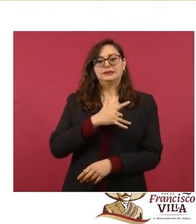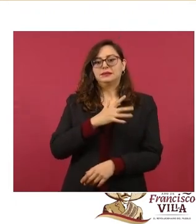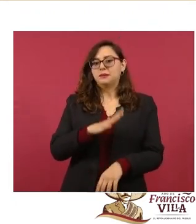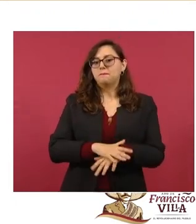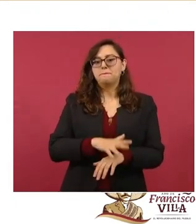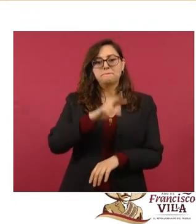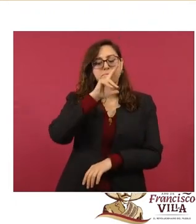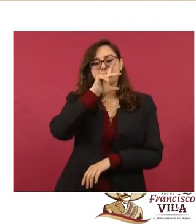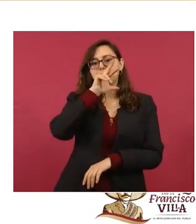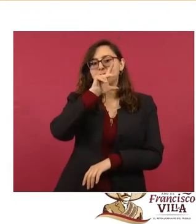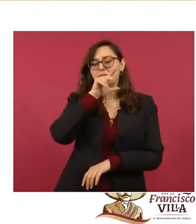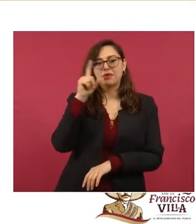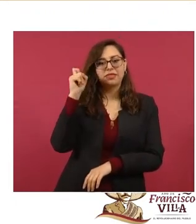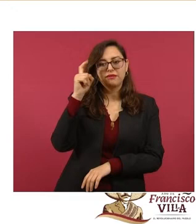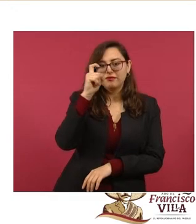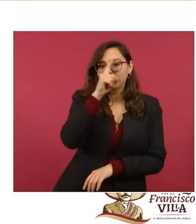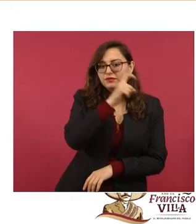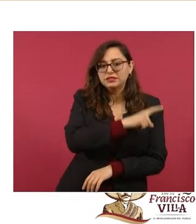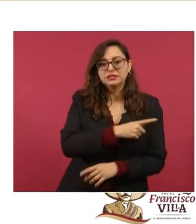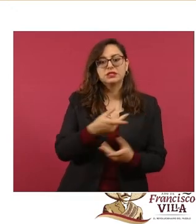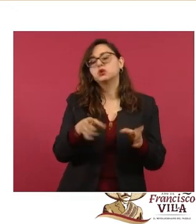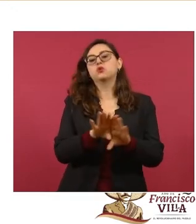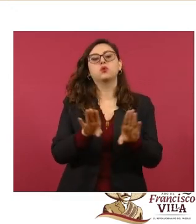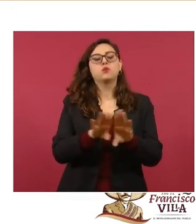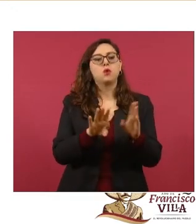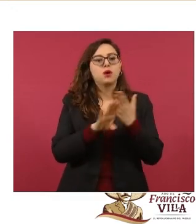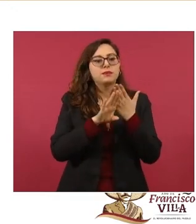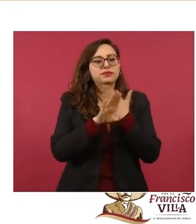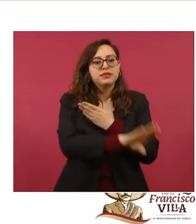veíamos difícil, complejo.